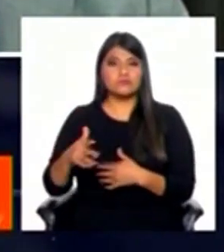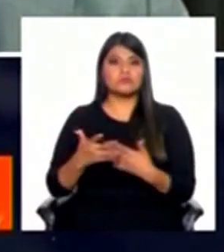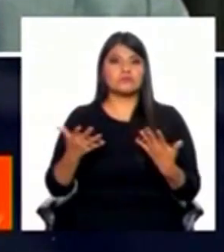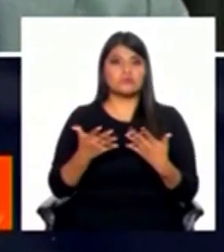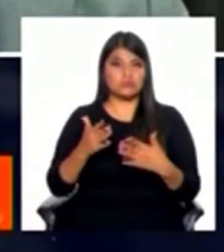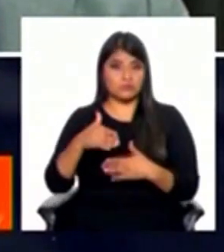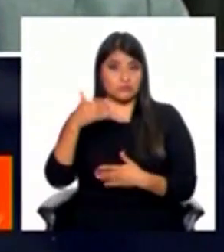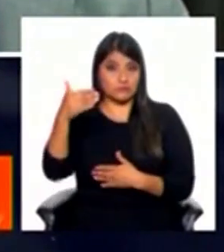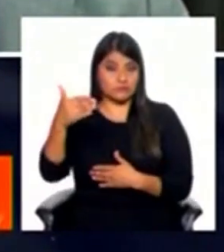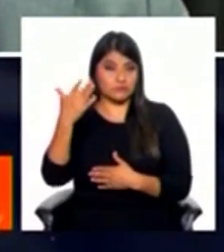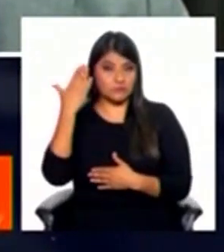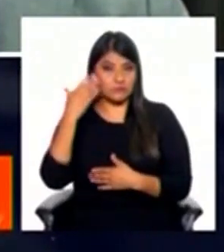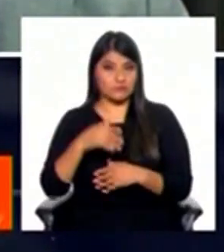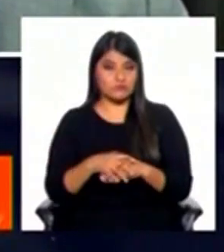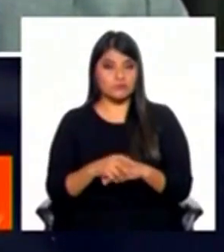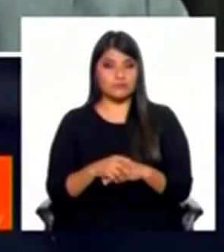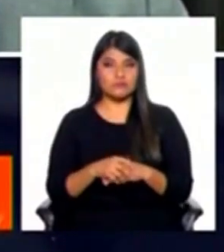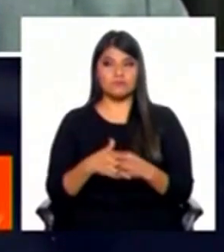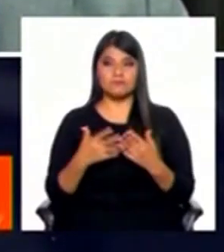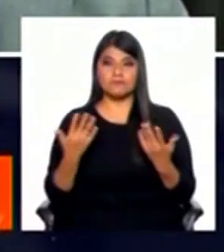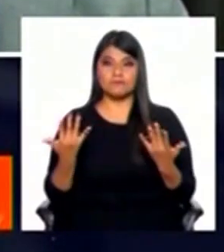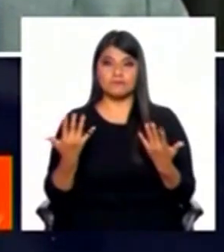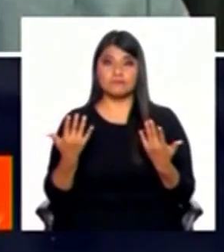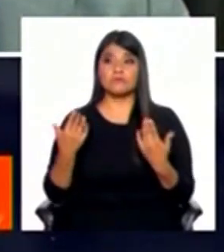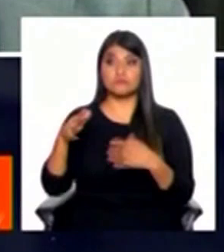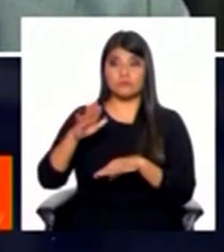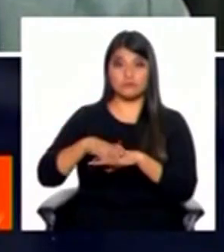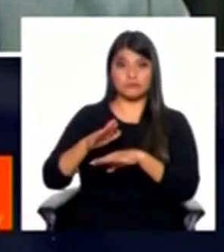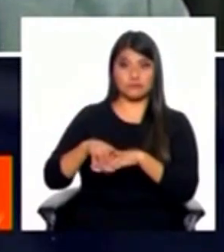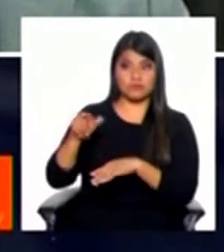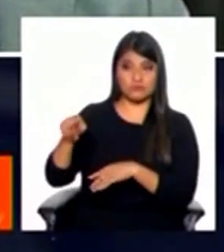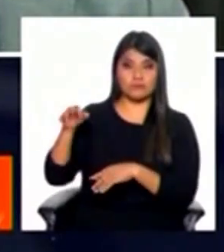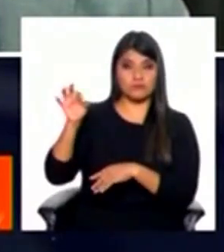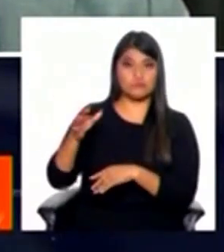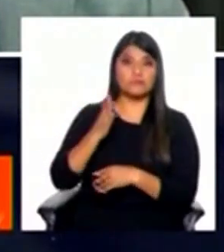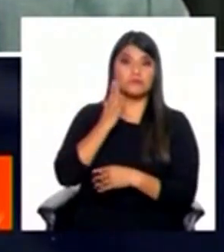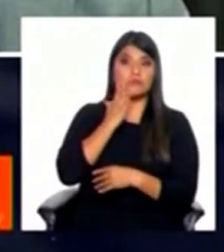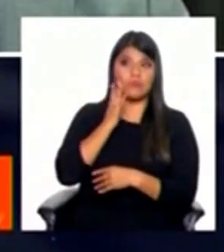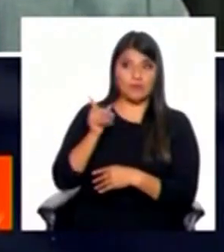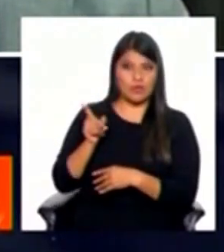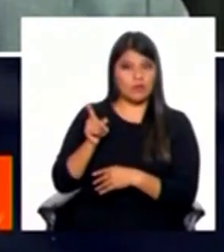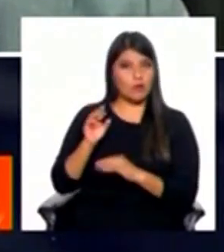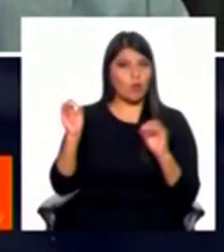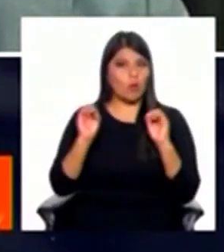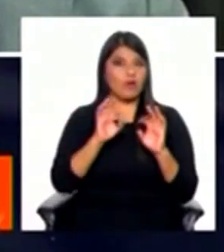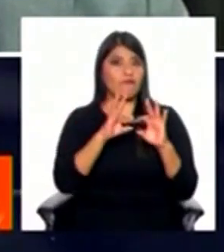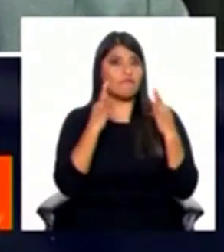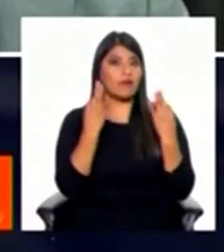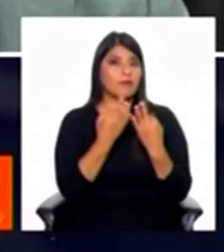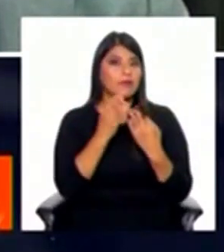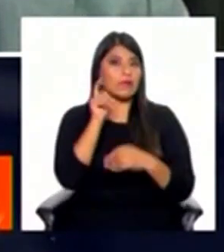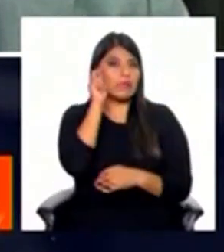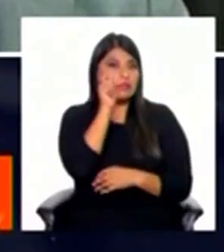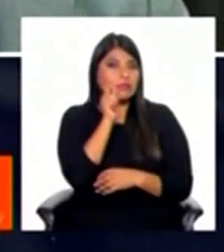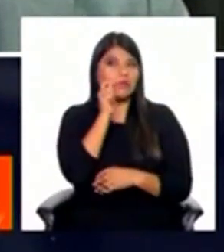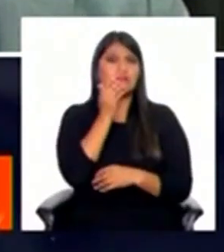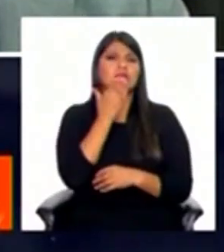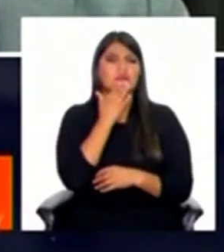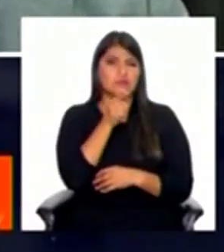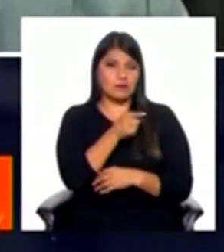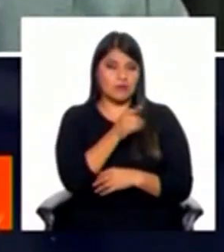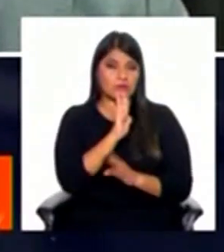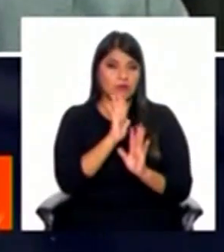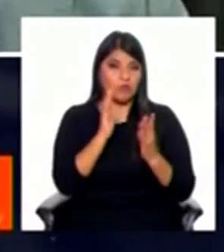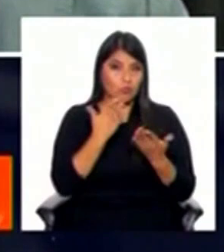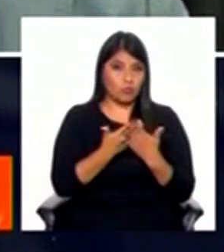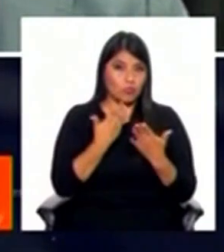en adelante? Tal vez, si se comprueba que es su madre, ¿no?, o algún familiar cercano, ¿Cuál es el marco legal que